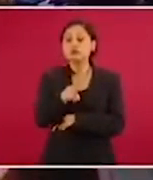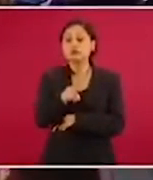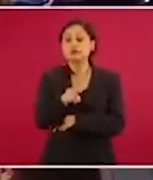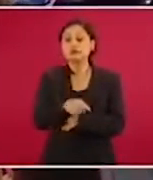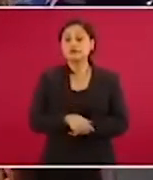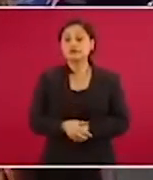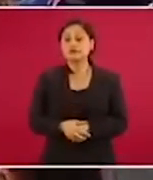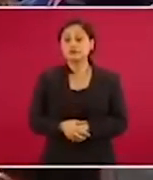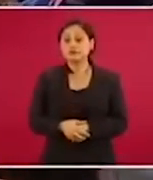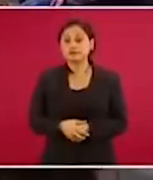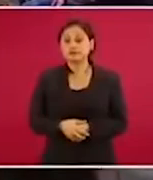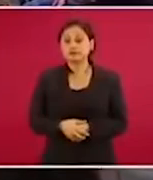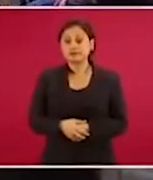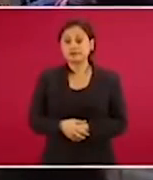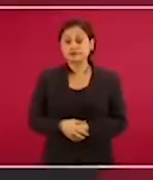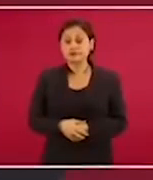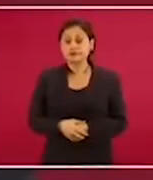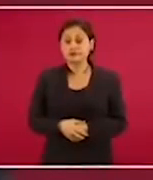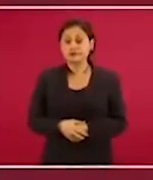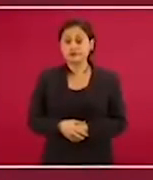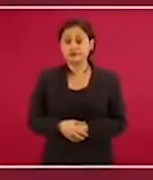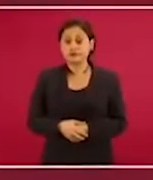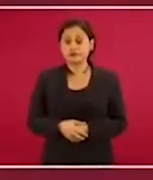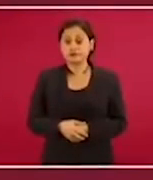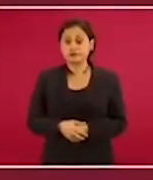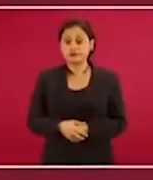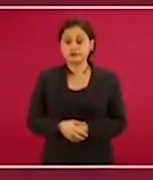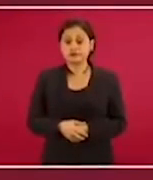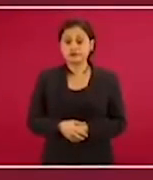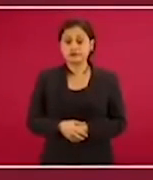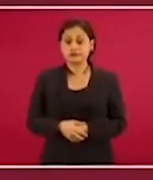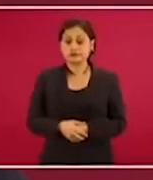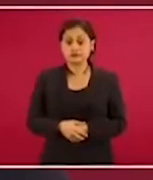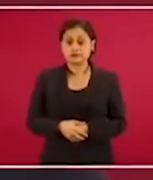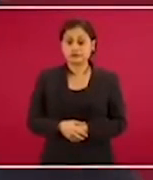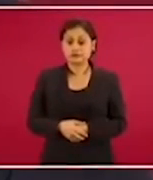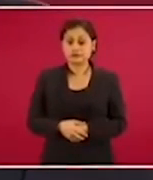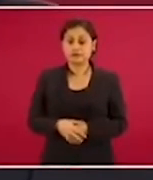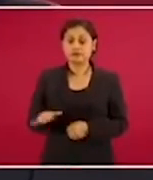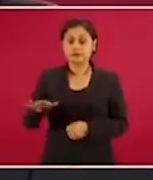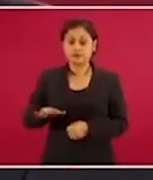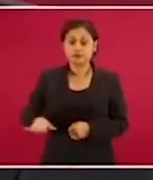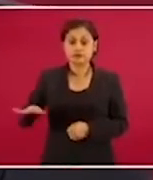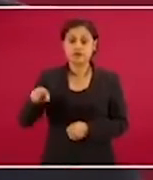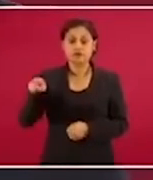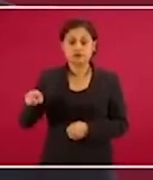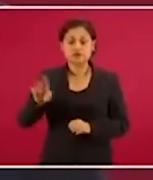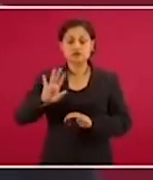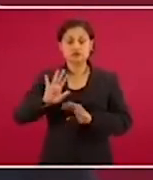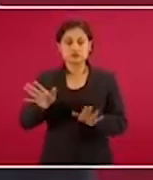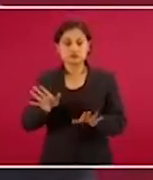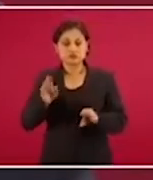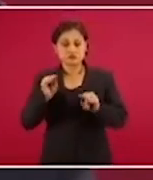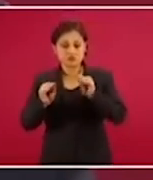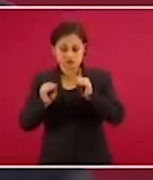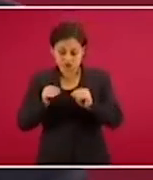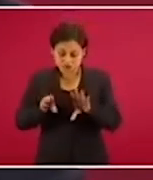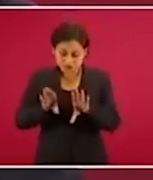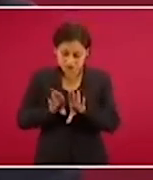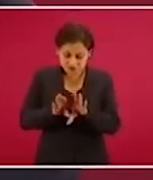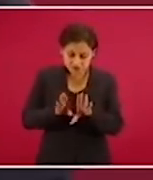para la elaboración d uniformes de trajes especiales